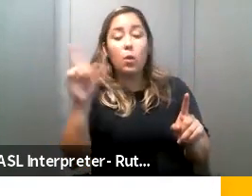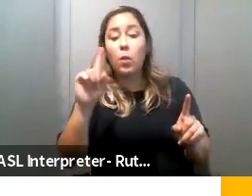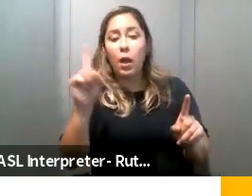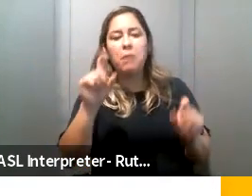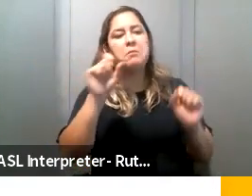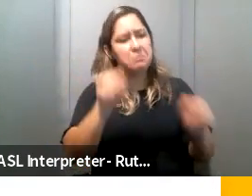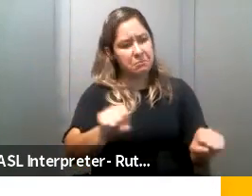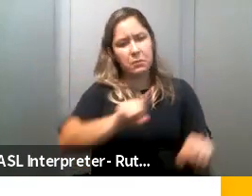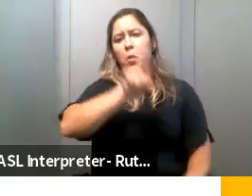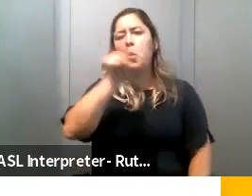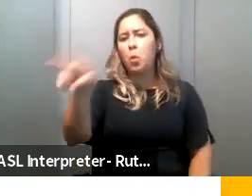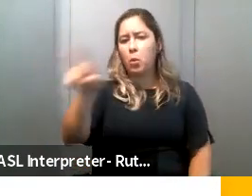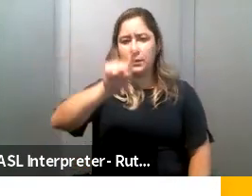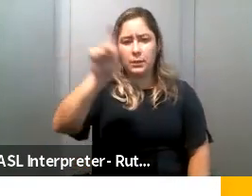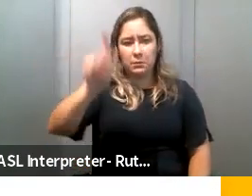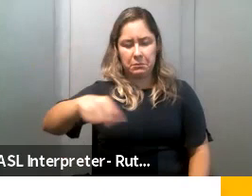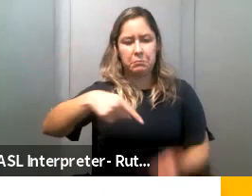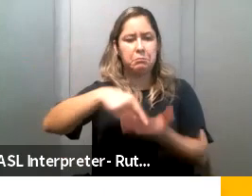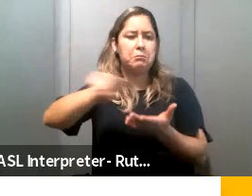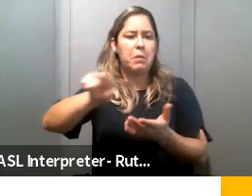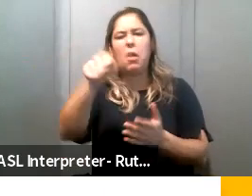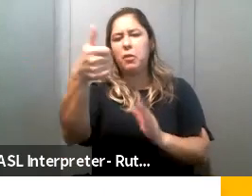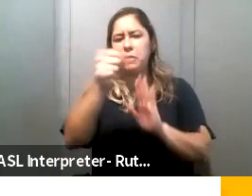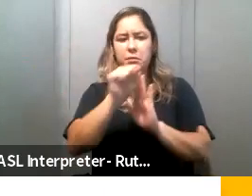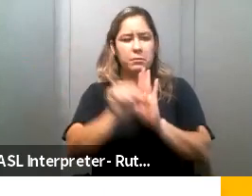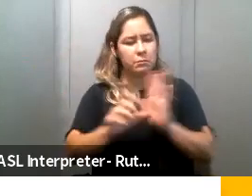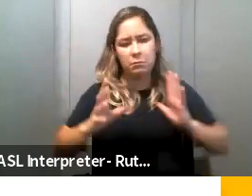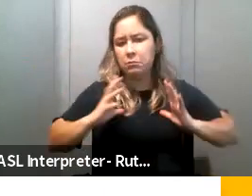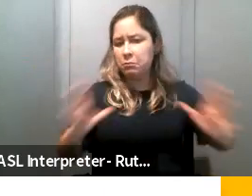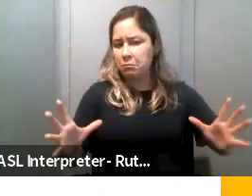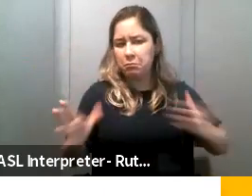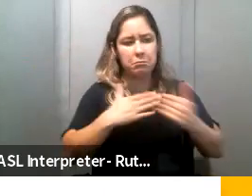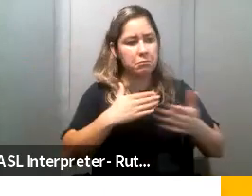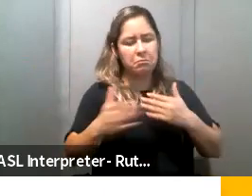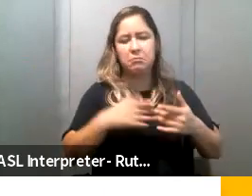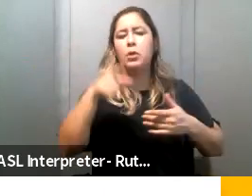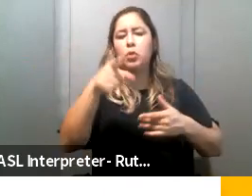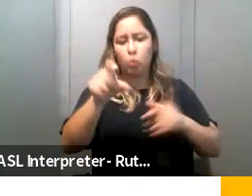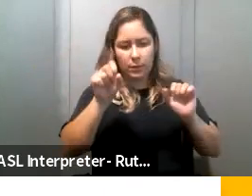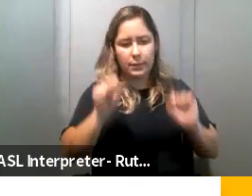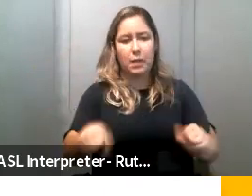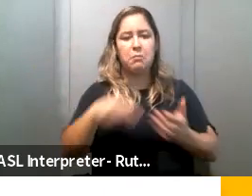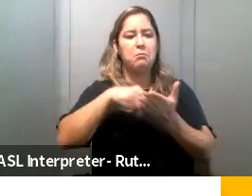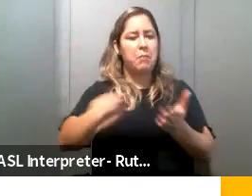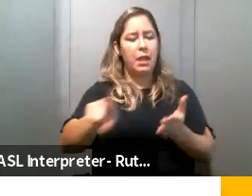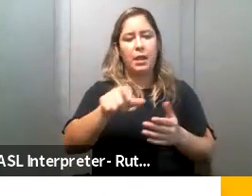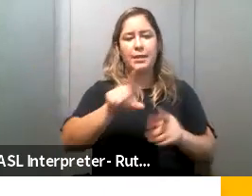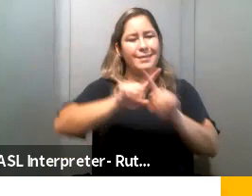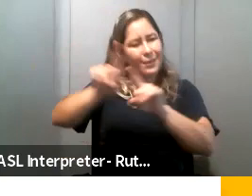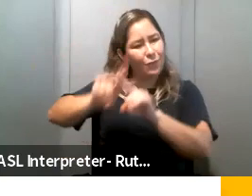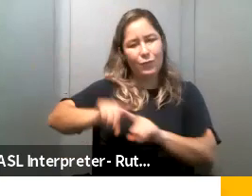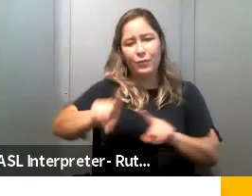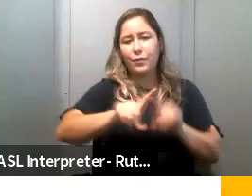Texas o en otro estado. Entonces, eso les menciono para nomás saber que la fianza se puede pagar en oficinas en